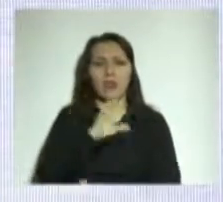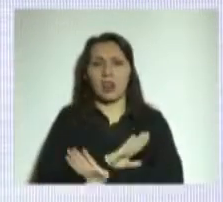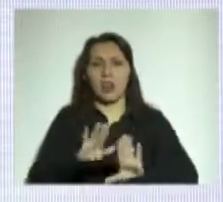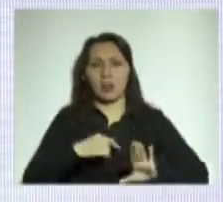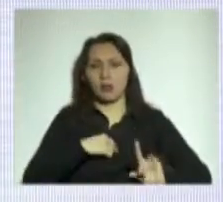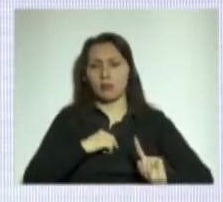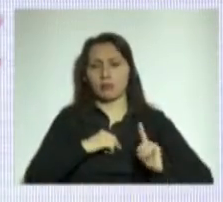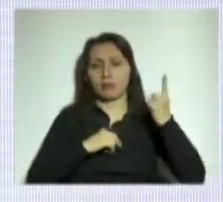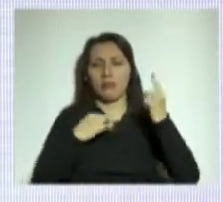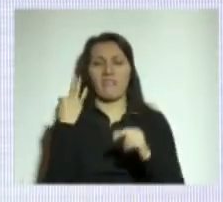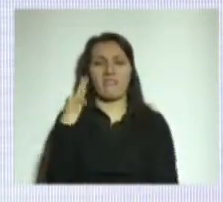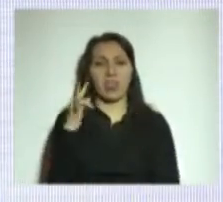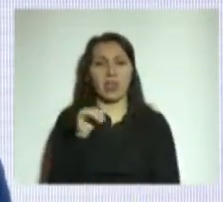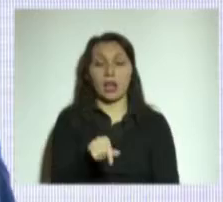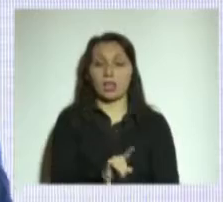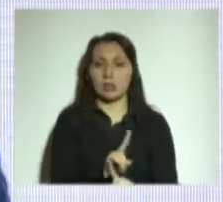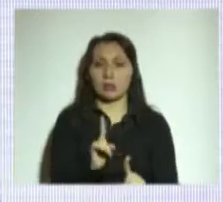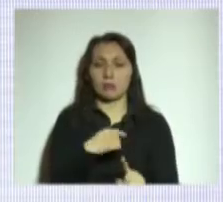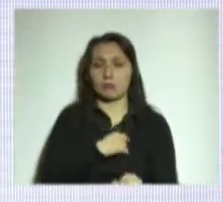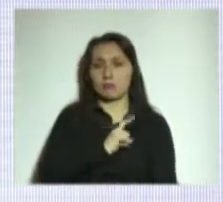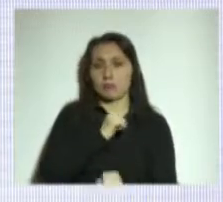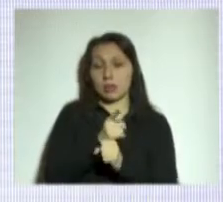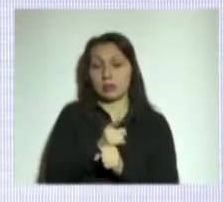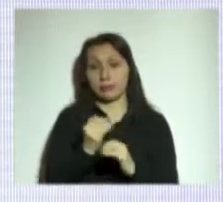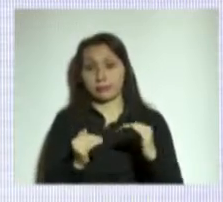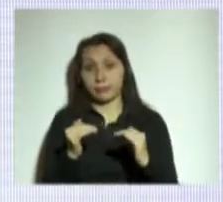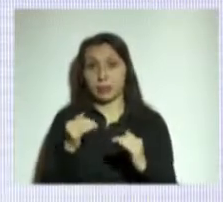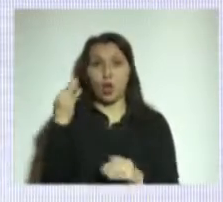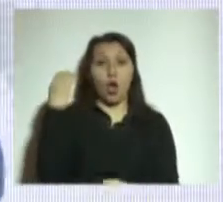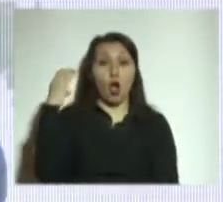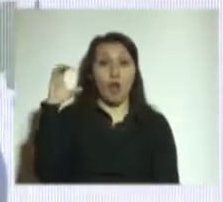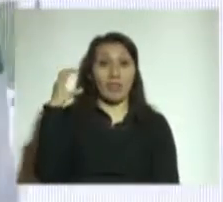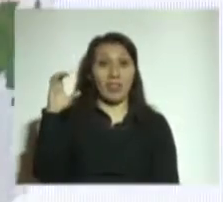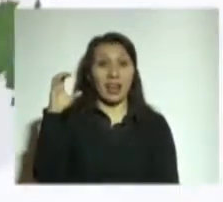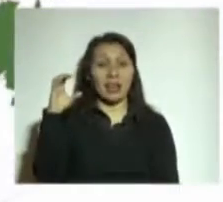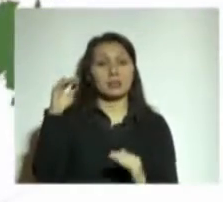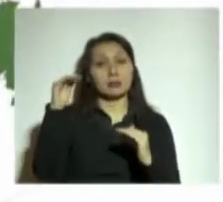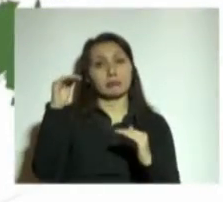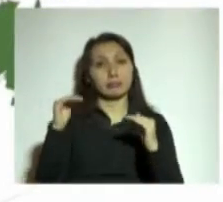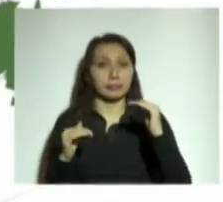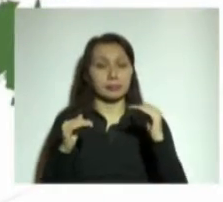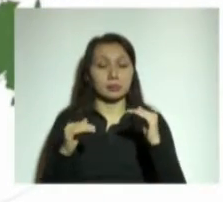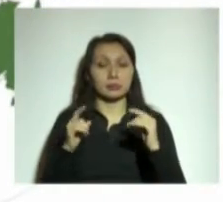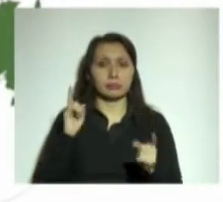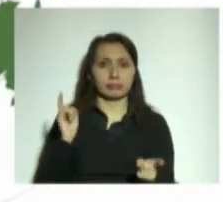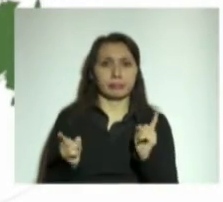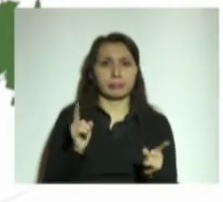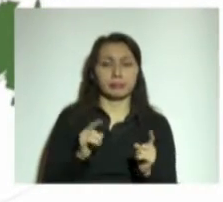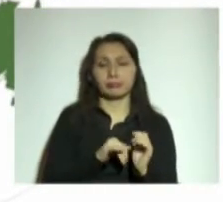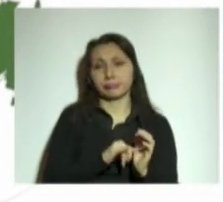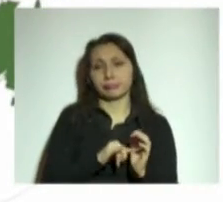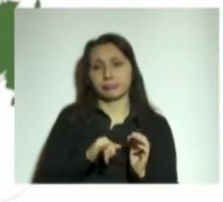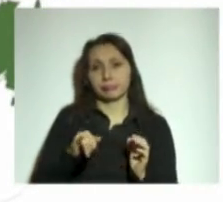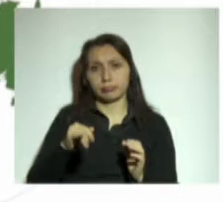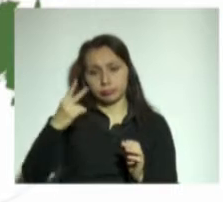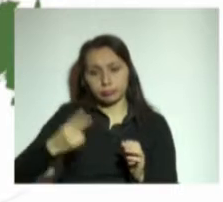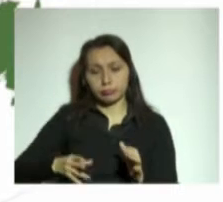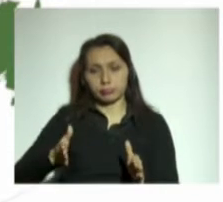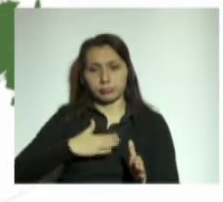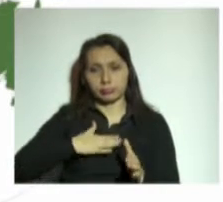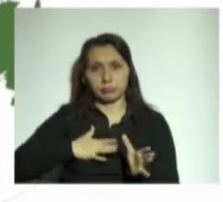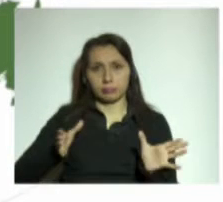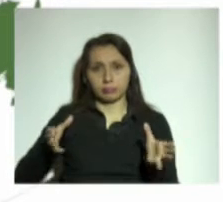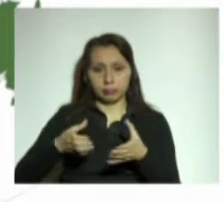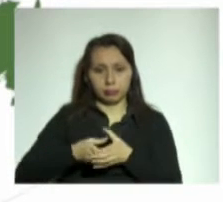somos una federación y aquí nosotros imponemos la ley. Es decir, las confederaciones son sistemas donde la soberanía se mantiene en las